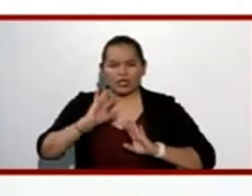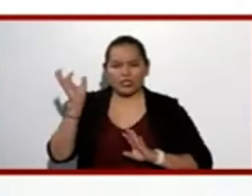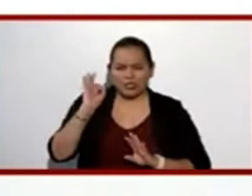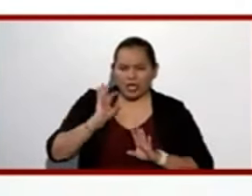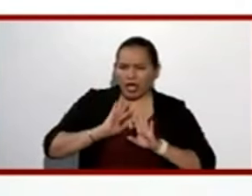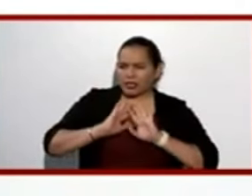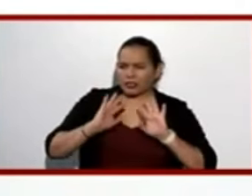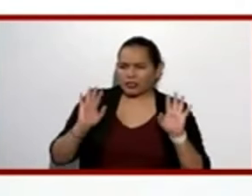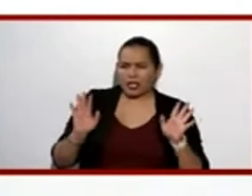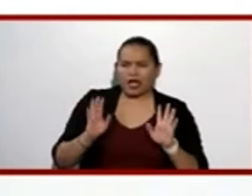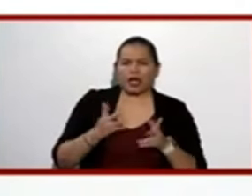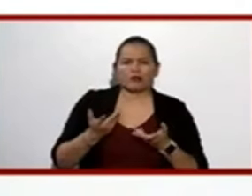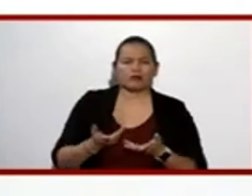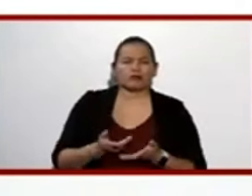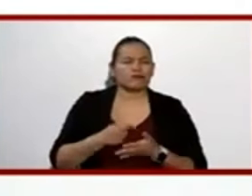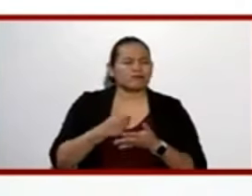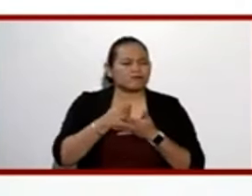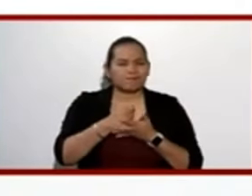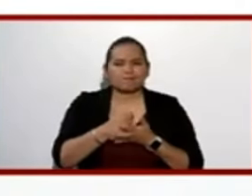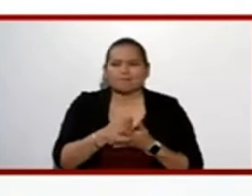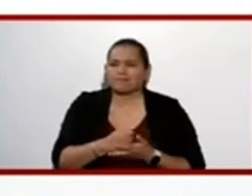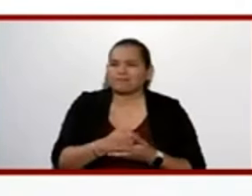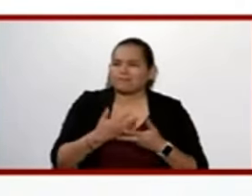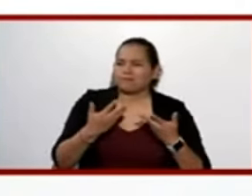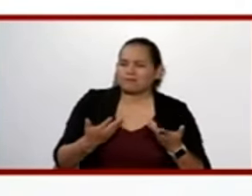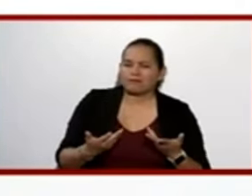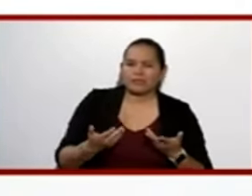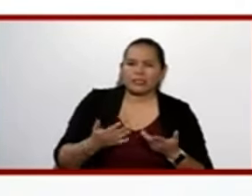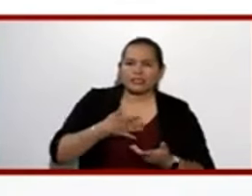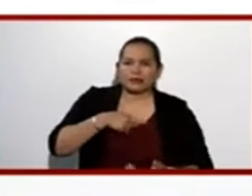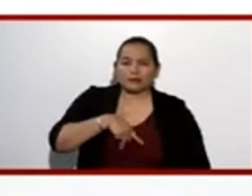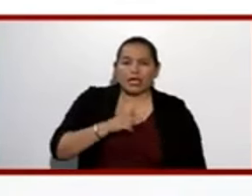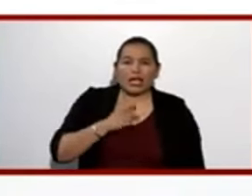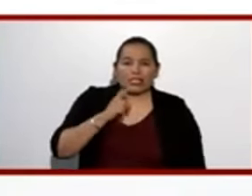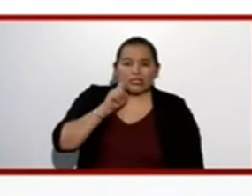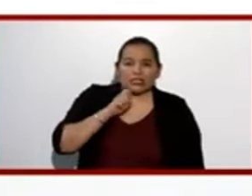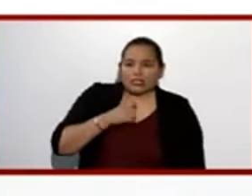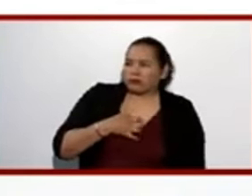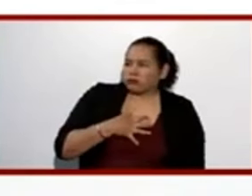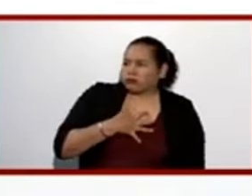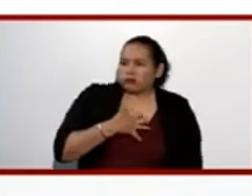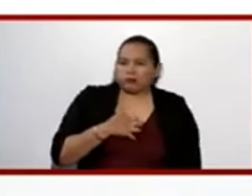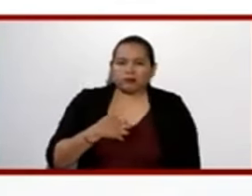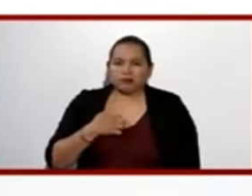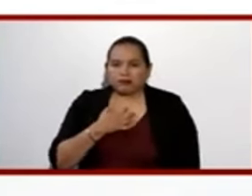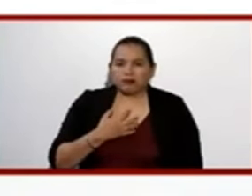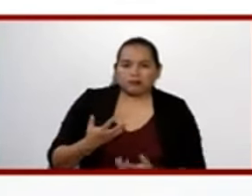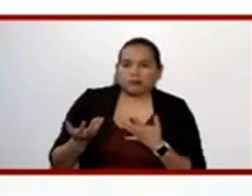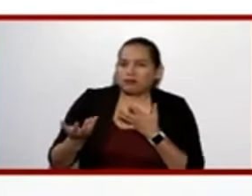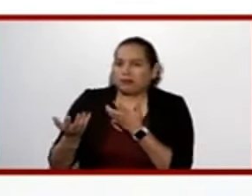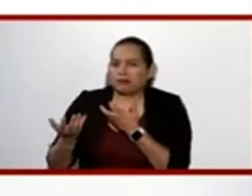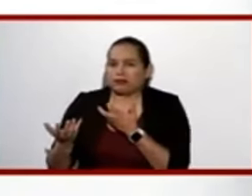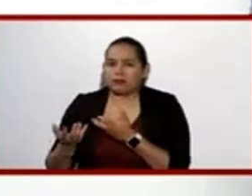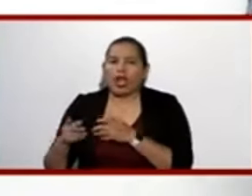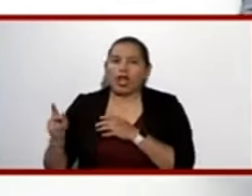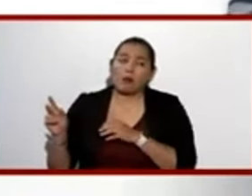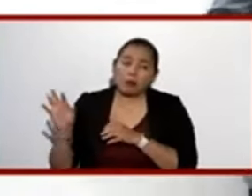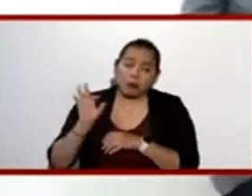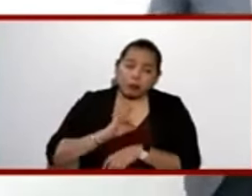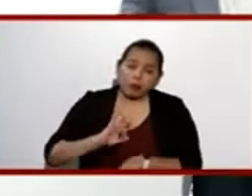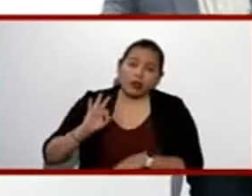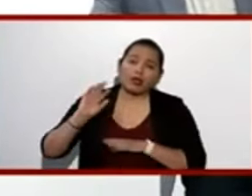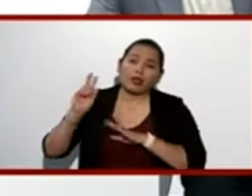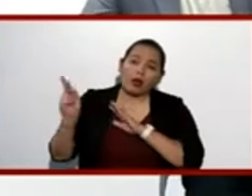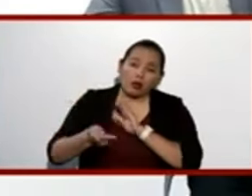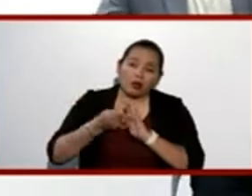proceso de incorporación social, sus impulsos sexuales no se limitan y puede volver a cometer el delito